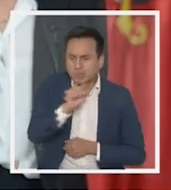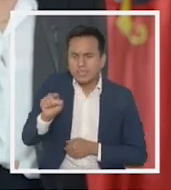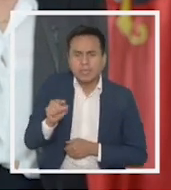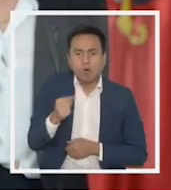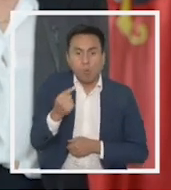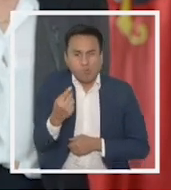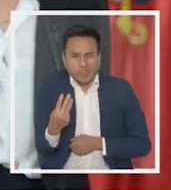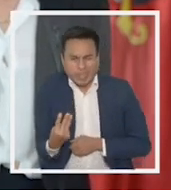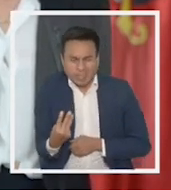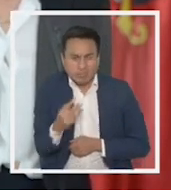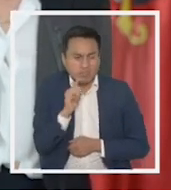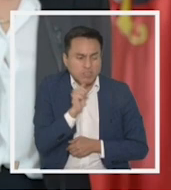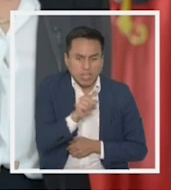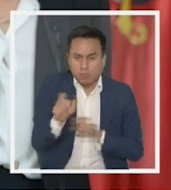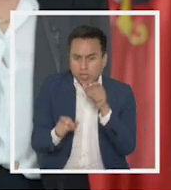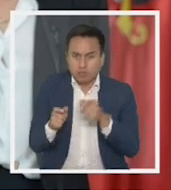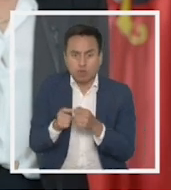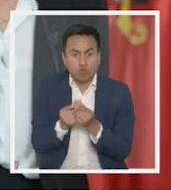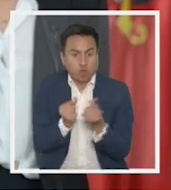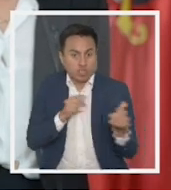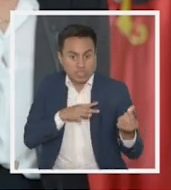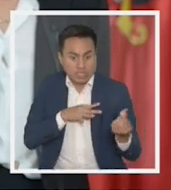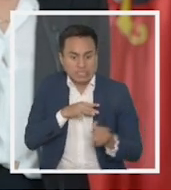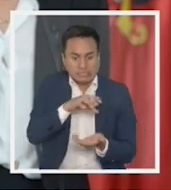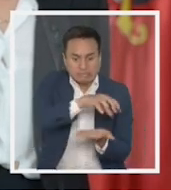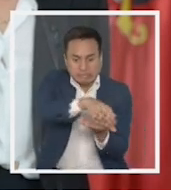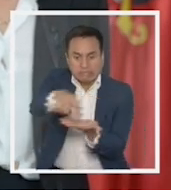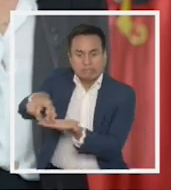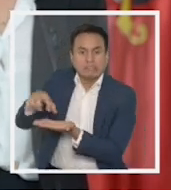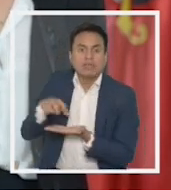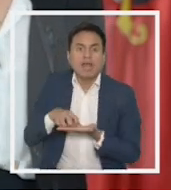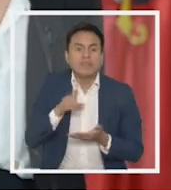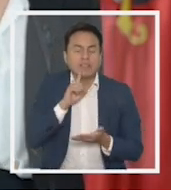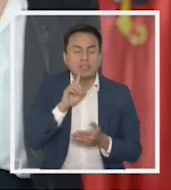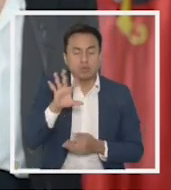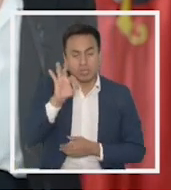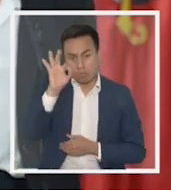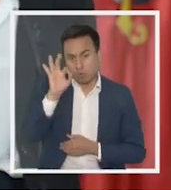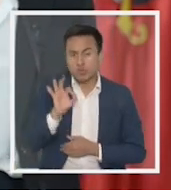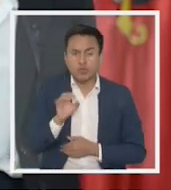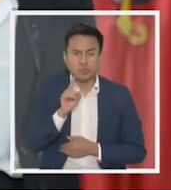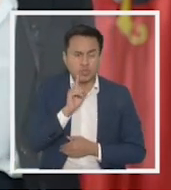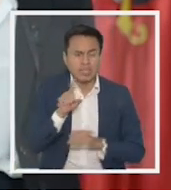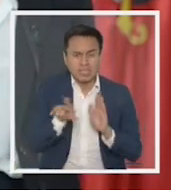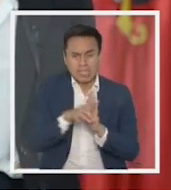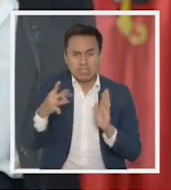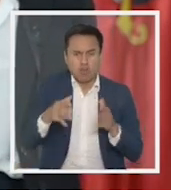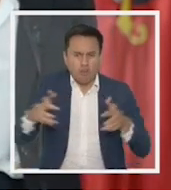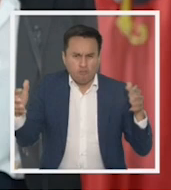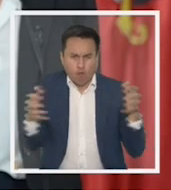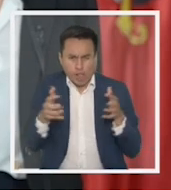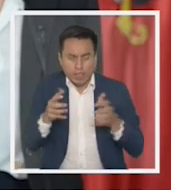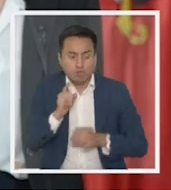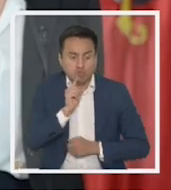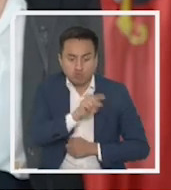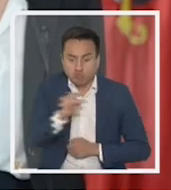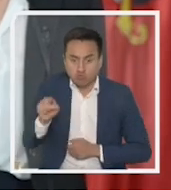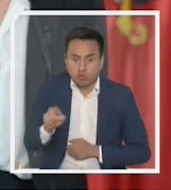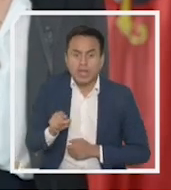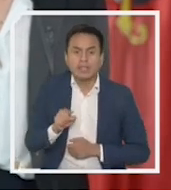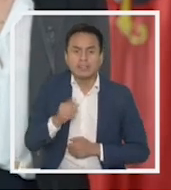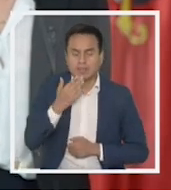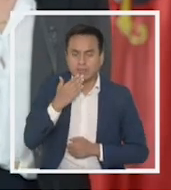que concentran el 50% de los delitos violentos, y será acompañado además de recursos